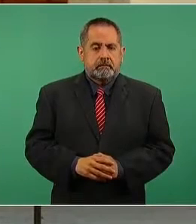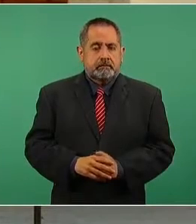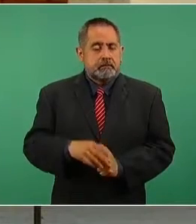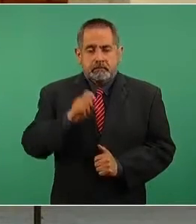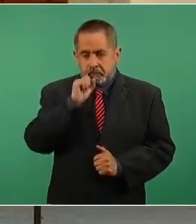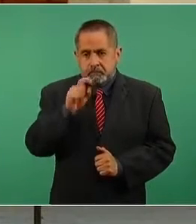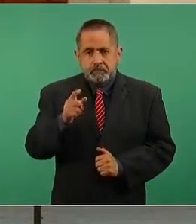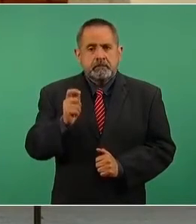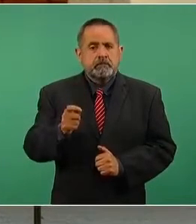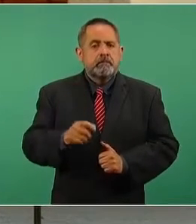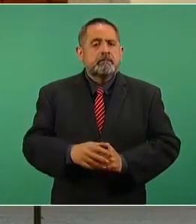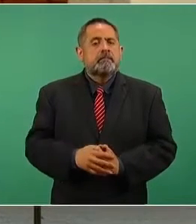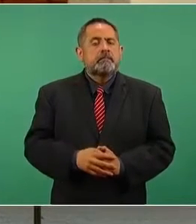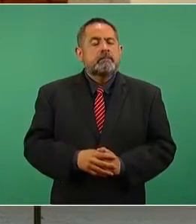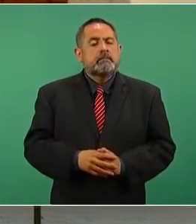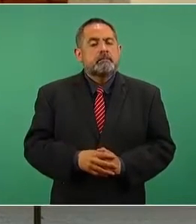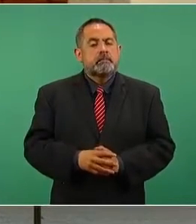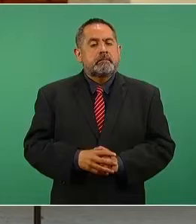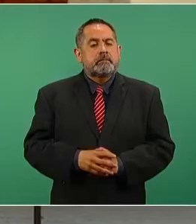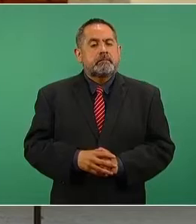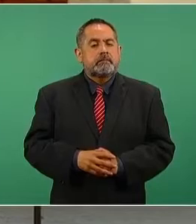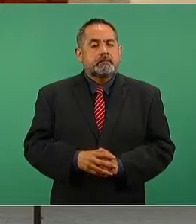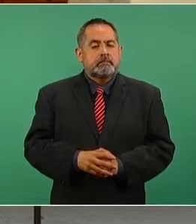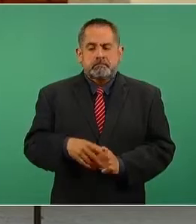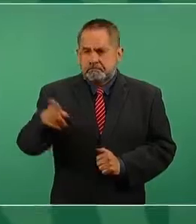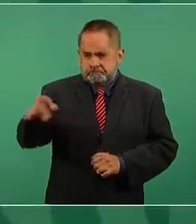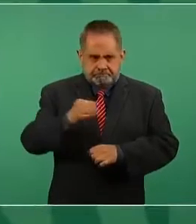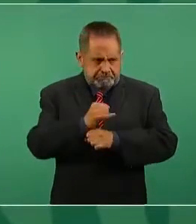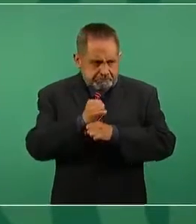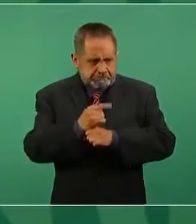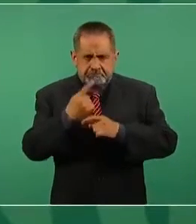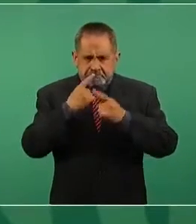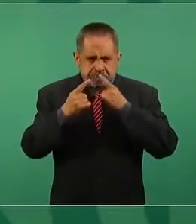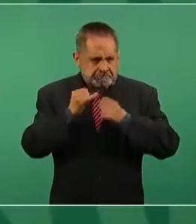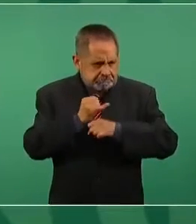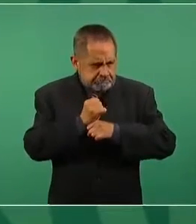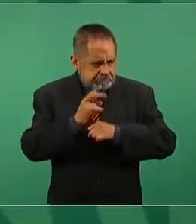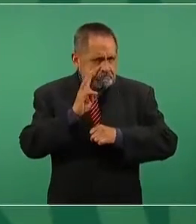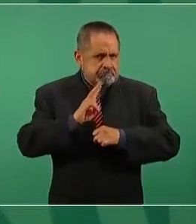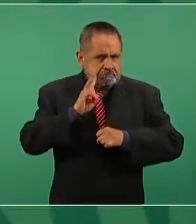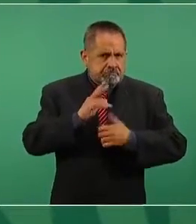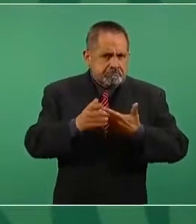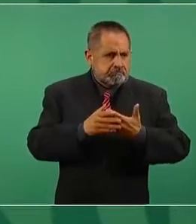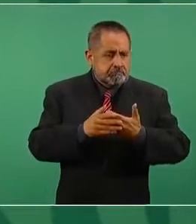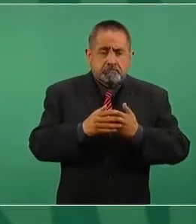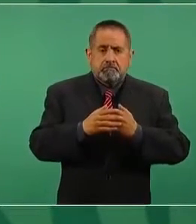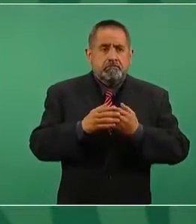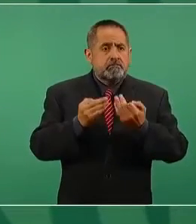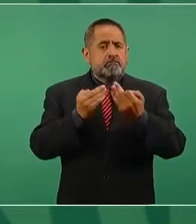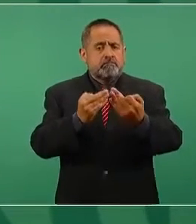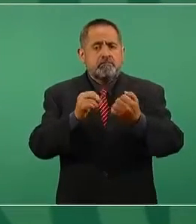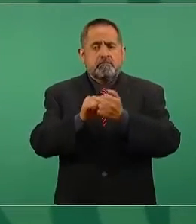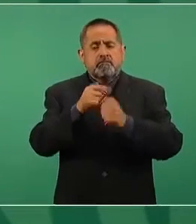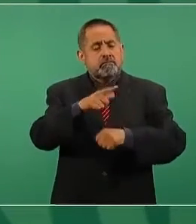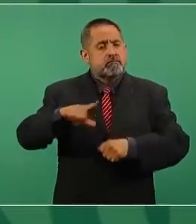Incluso que se hagan gestiones ante el gobierno de Estados